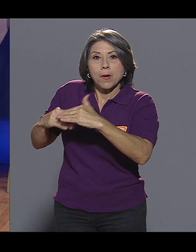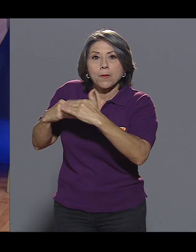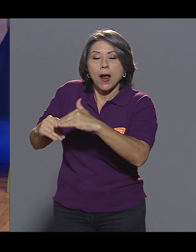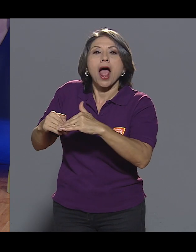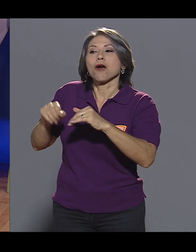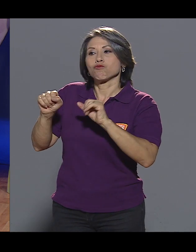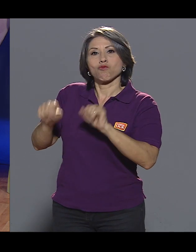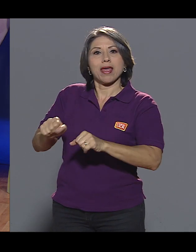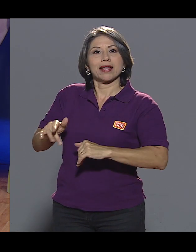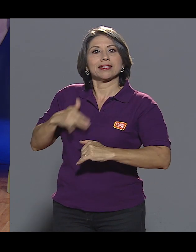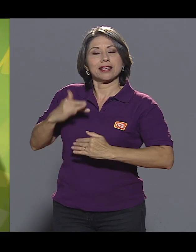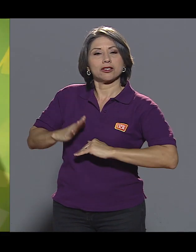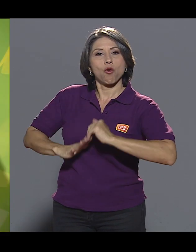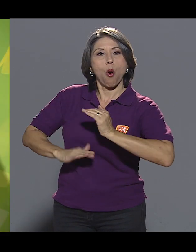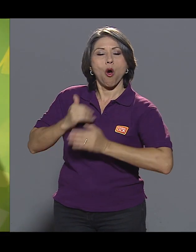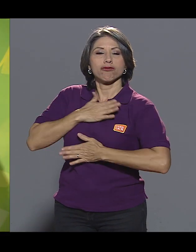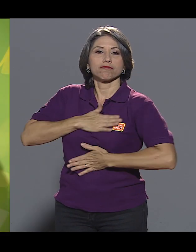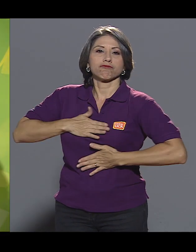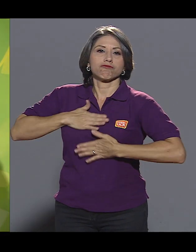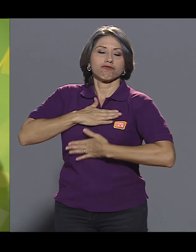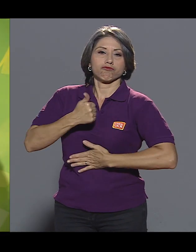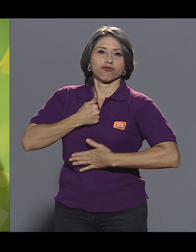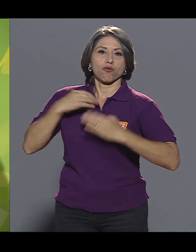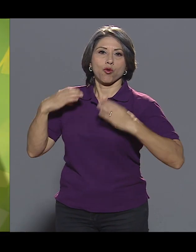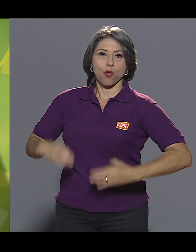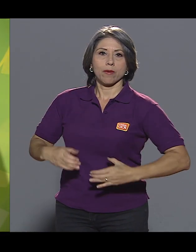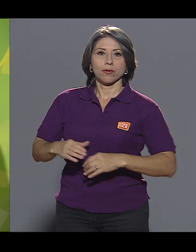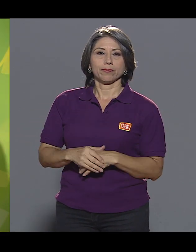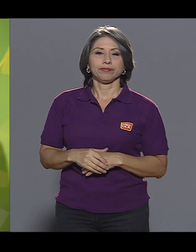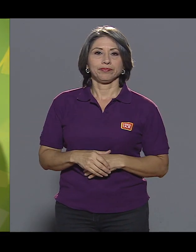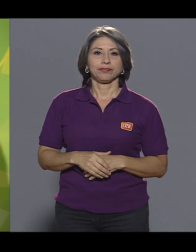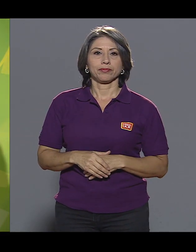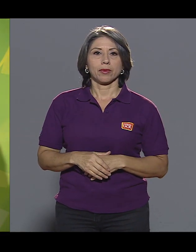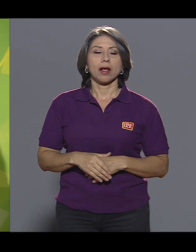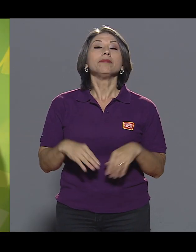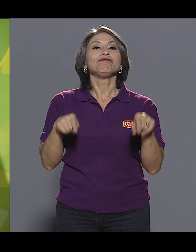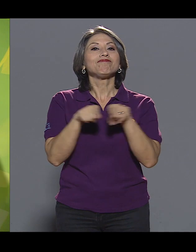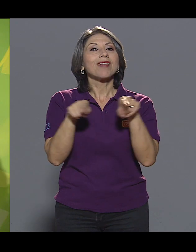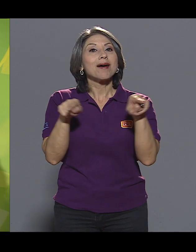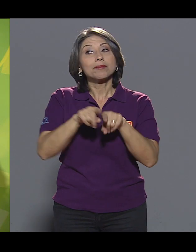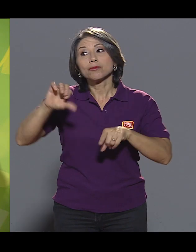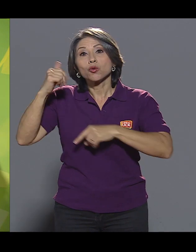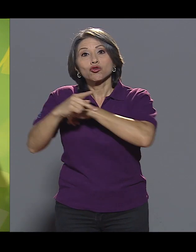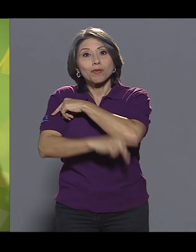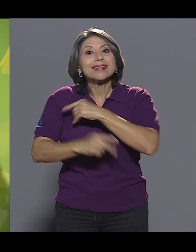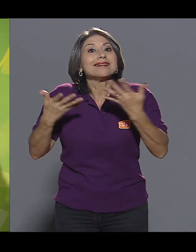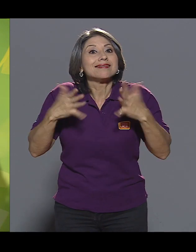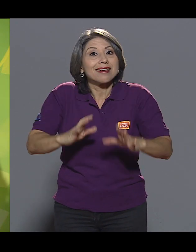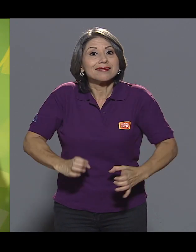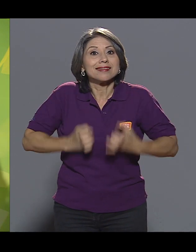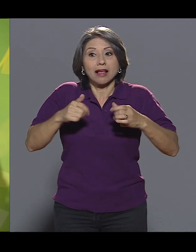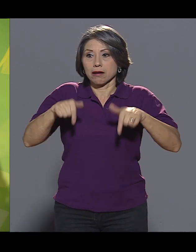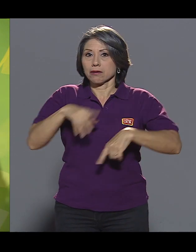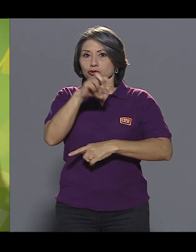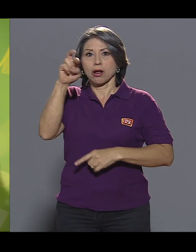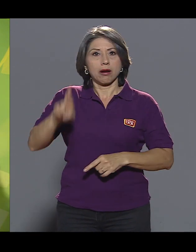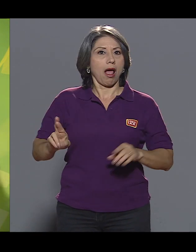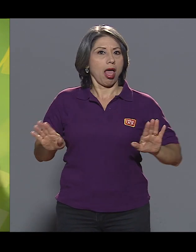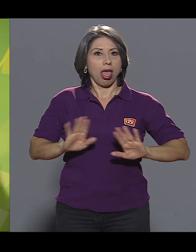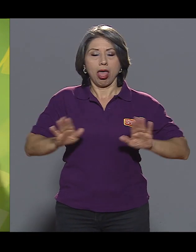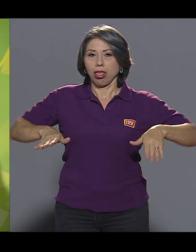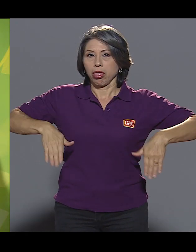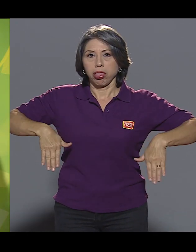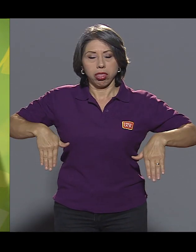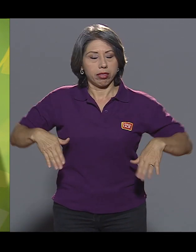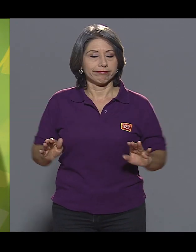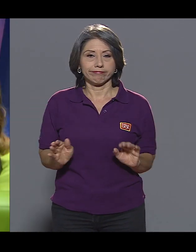cuerpo. También es importante que en otros países ya existe. En Costa Rica no existe la asistencia sexual formal, al